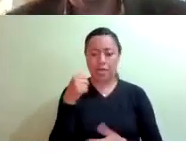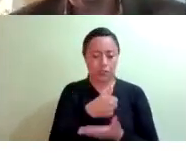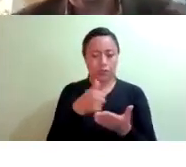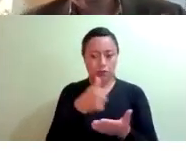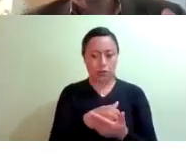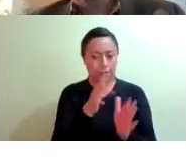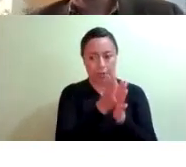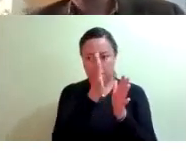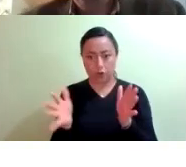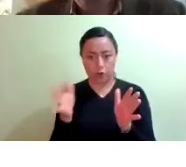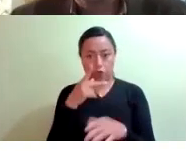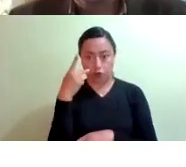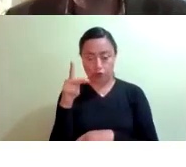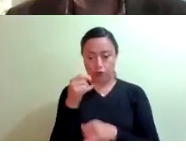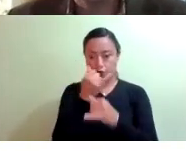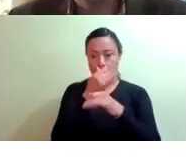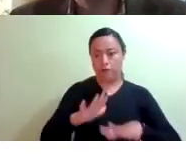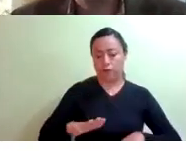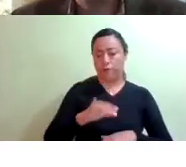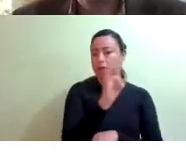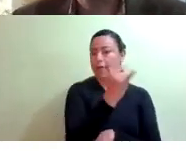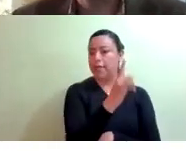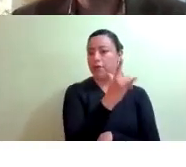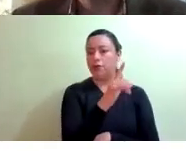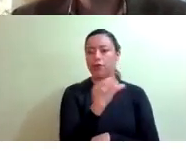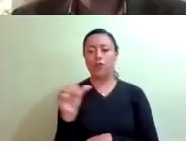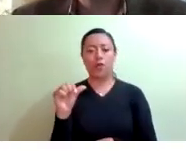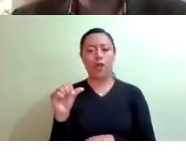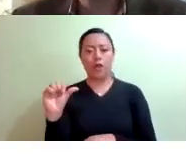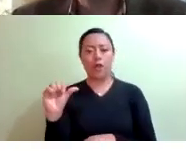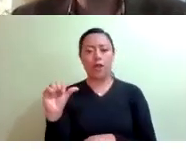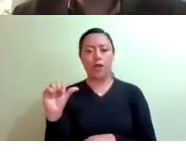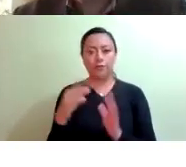que es de julio a agosto del 2020,